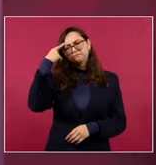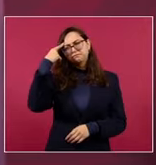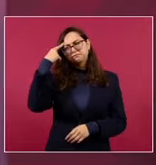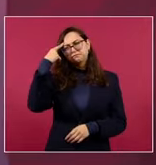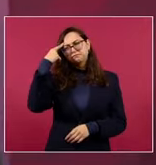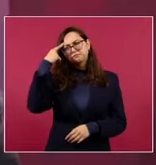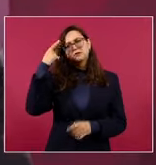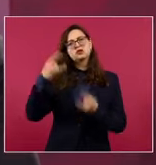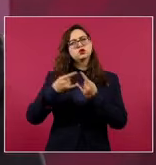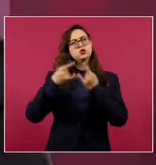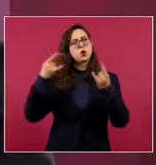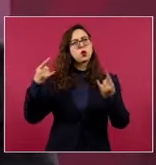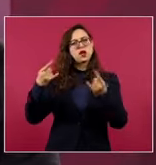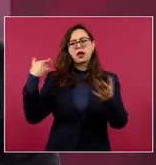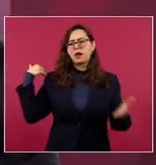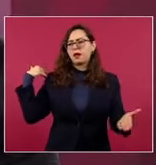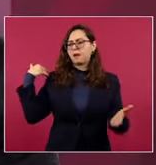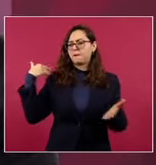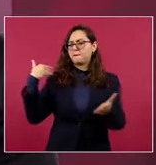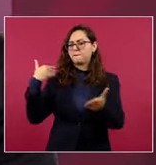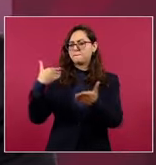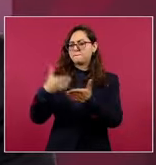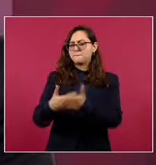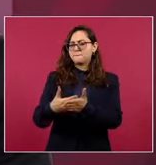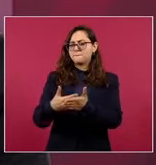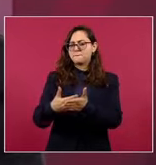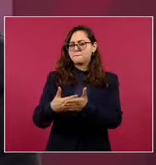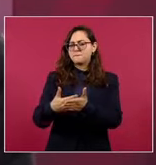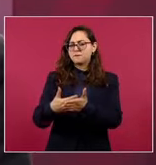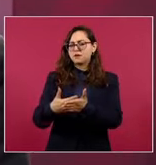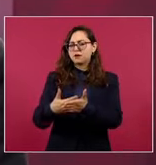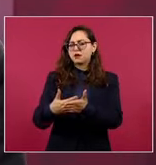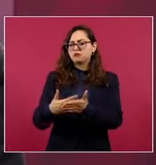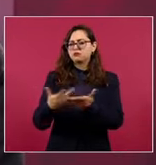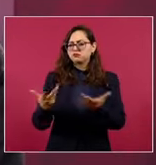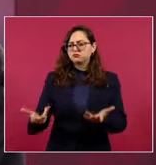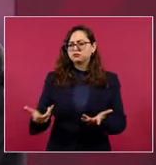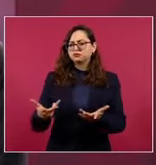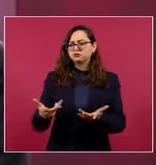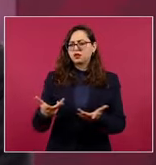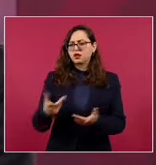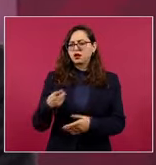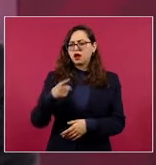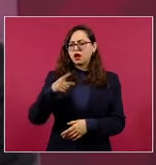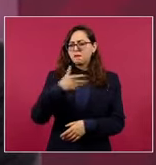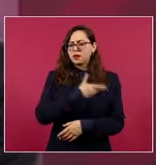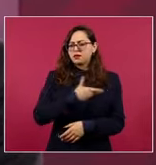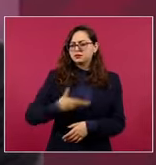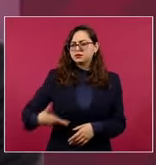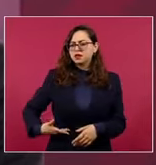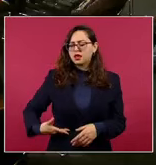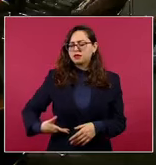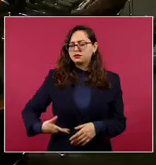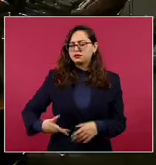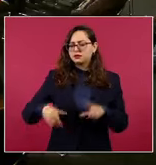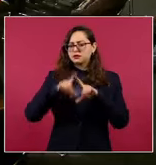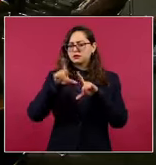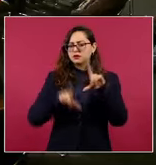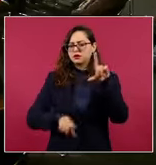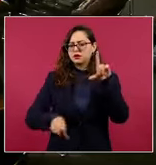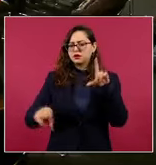en los 10 años de la República restaurada, cuando gobernó